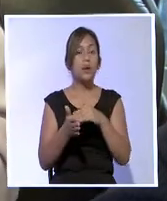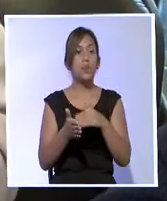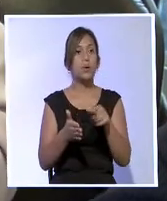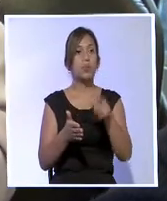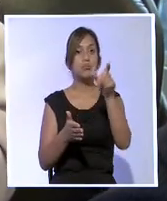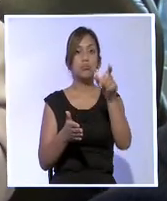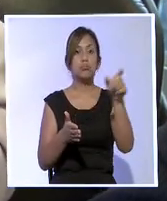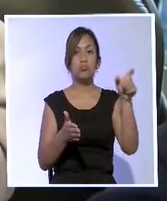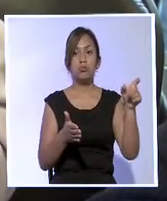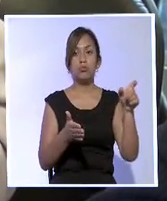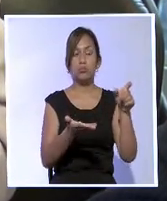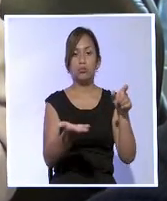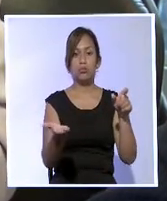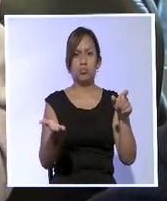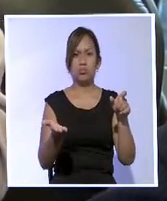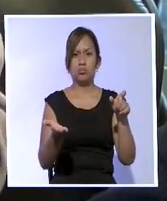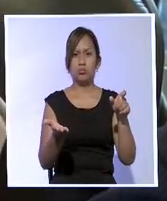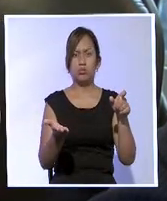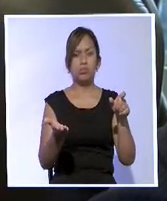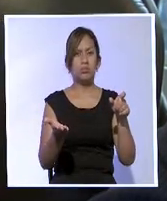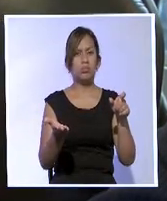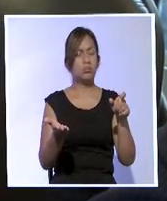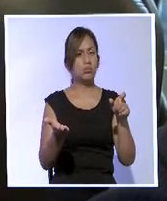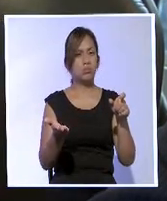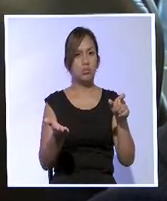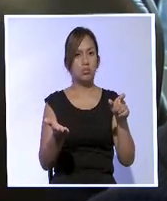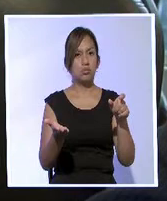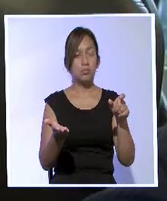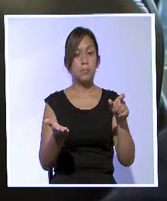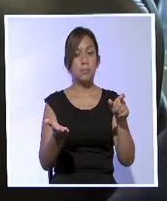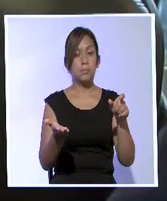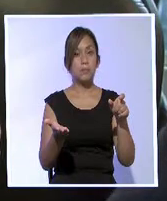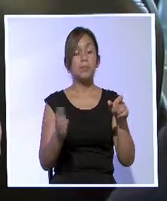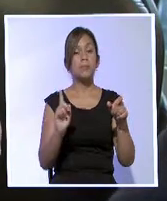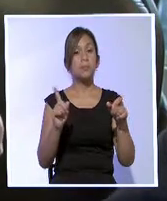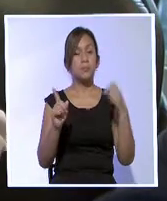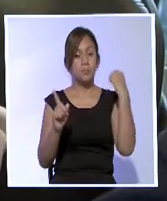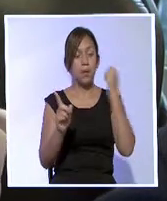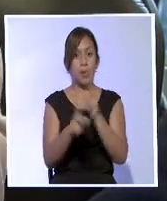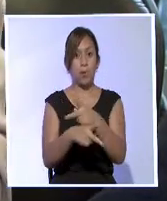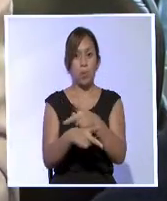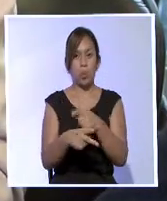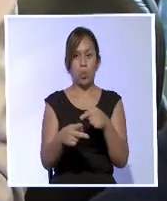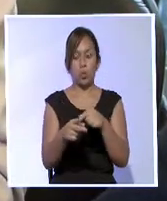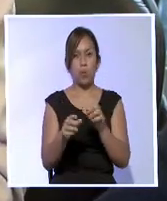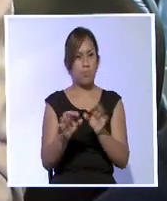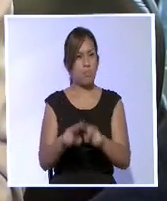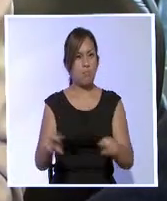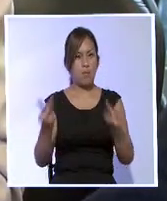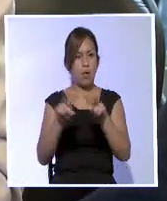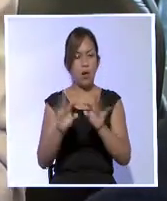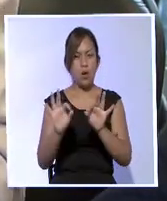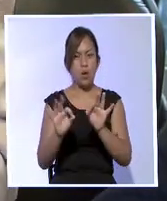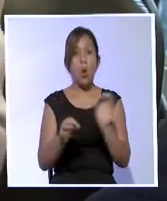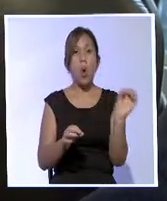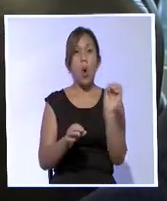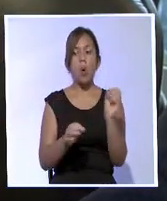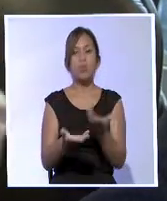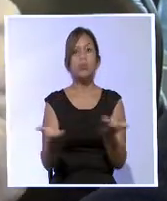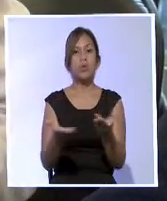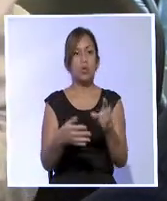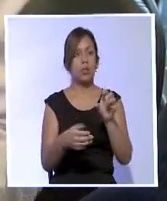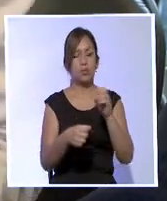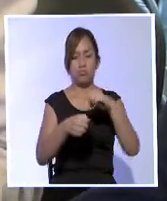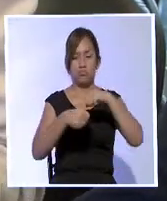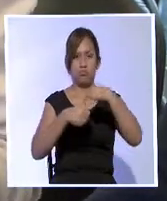famosas denominaciones de origen que le confieren un valor agregado al producto o de las indicaciones geográficas que ya el